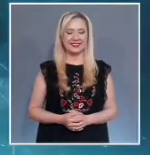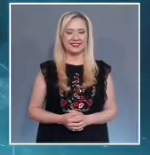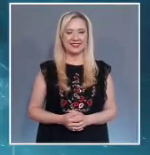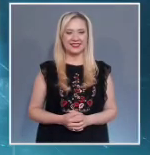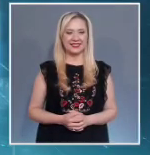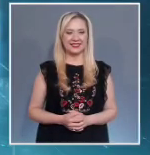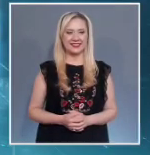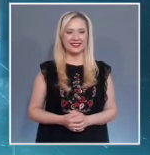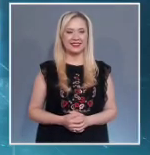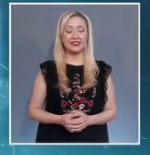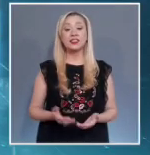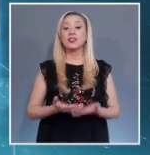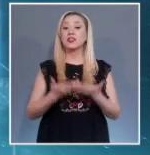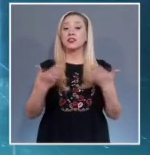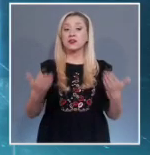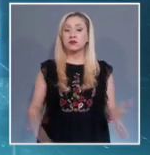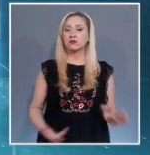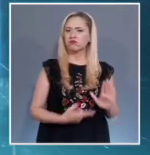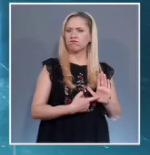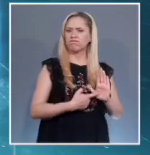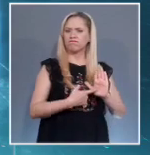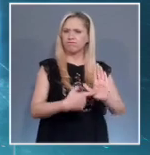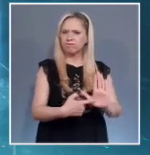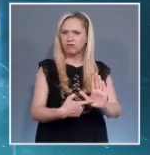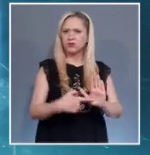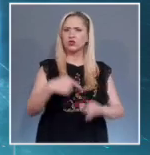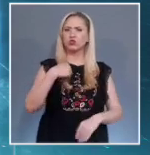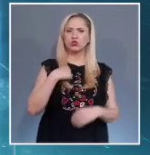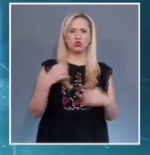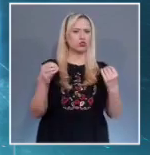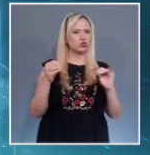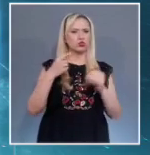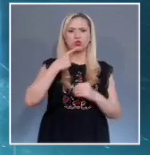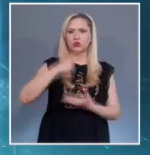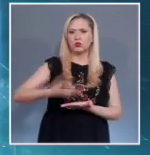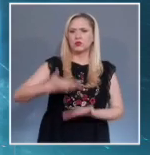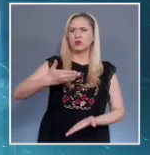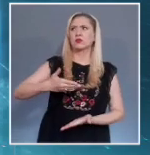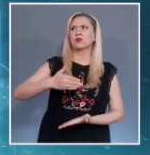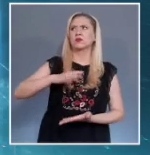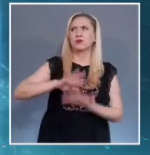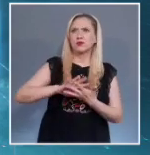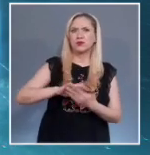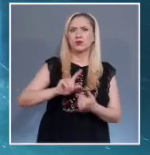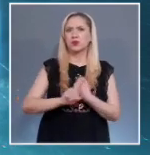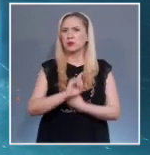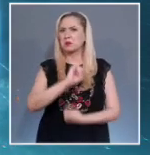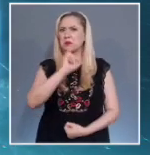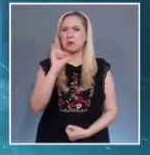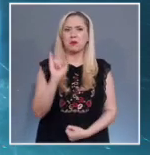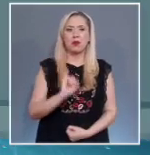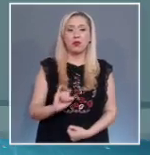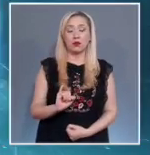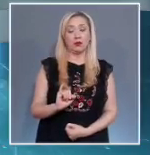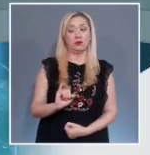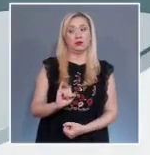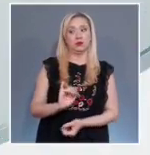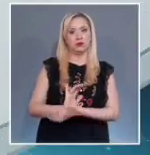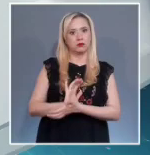Exigir demostrar modo honesto de vida para acceder a cargos públicos es discriminatorio, establece criterio de la Corte.